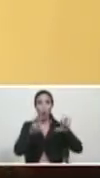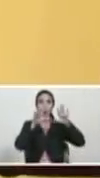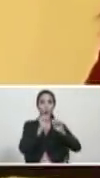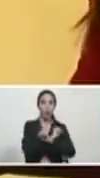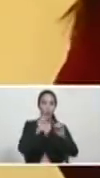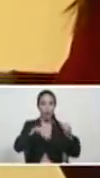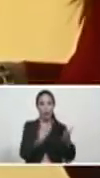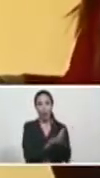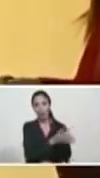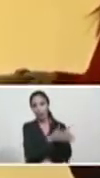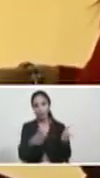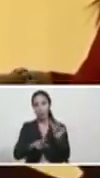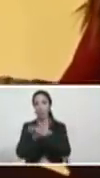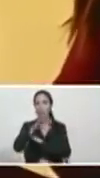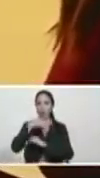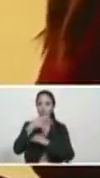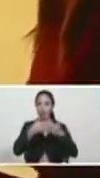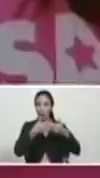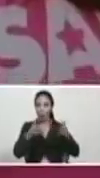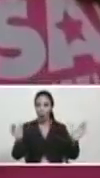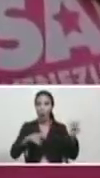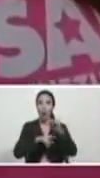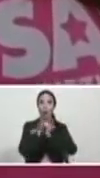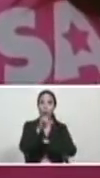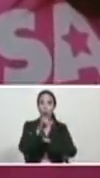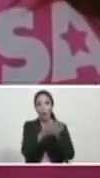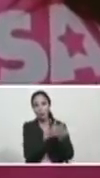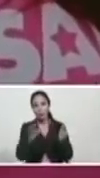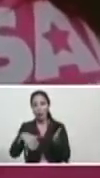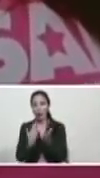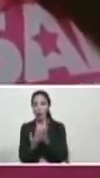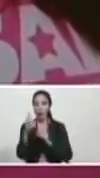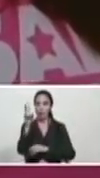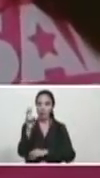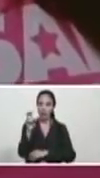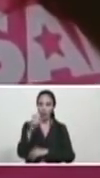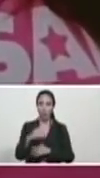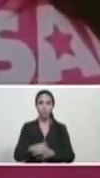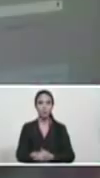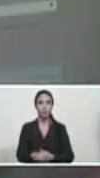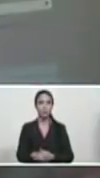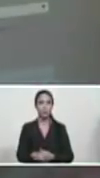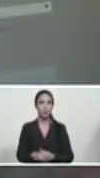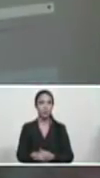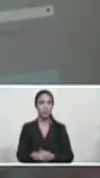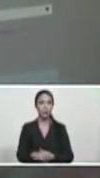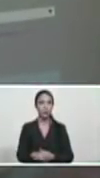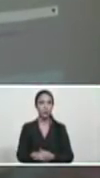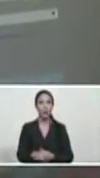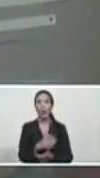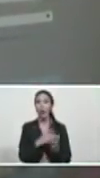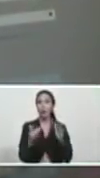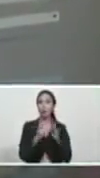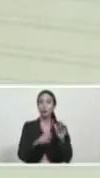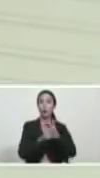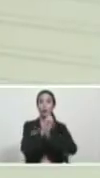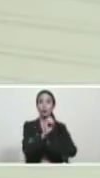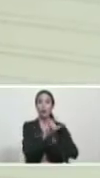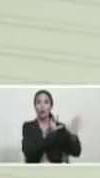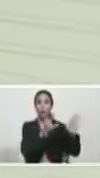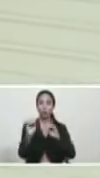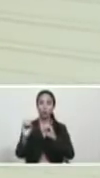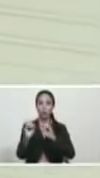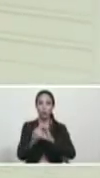mañana hasta las 3 de la tarde, de lunes a viernes, en interrelación constante con el 0800, un programa de